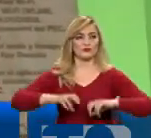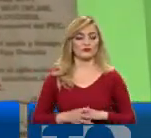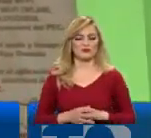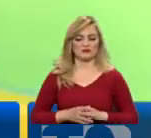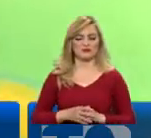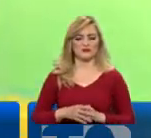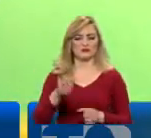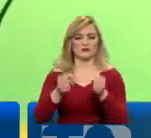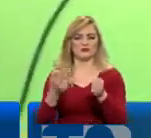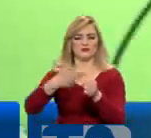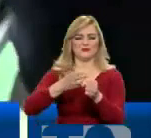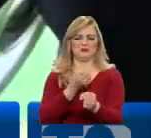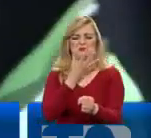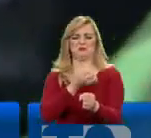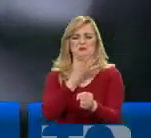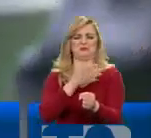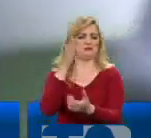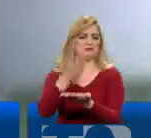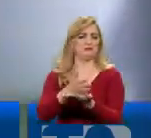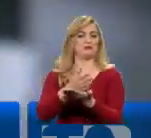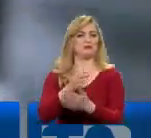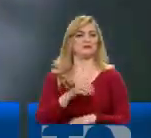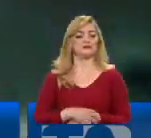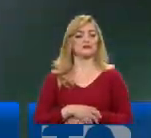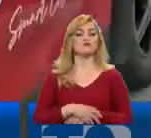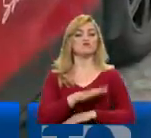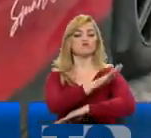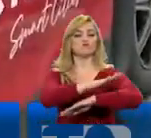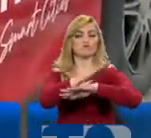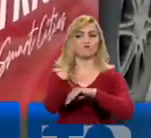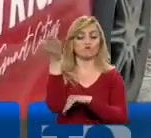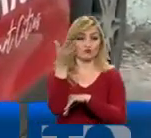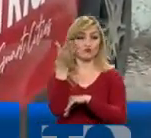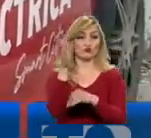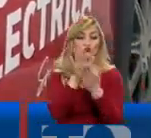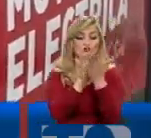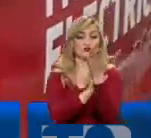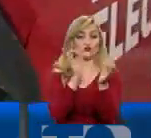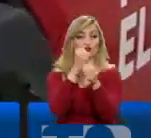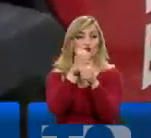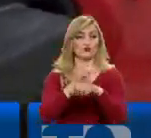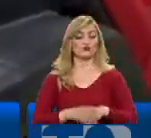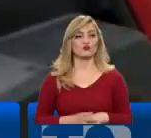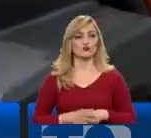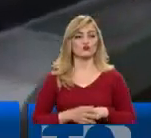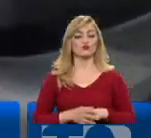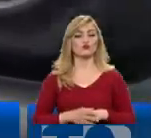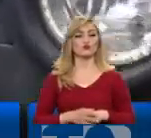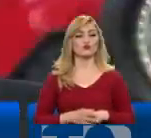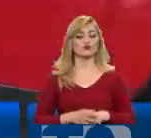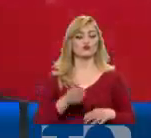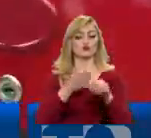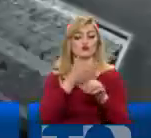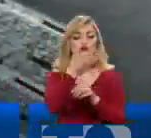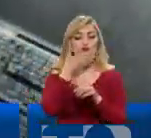que ejecutan docentes y alumnos de la tecnología de electricidad que desarrolla el Instituto Luis Rogerio González. Su objetivo, mejorar la